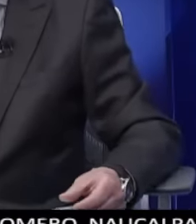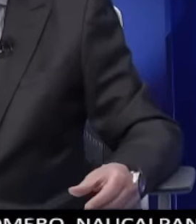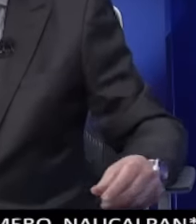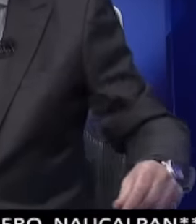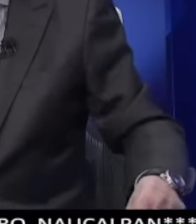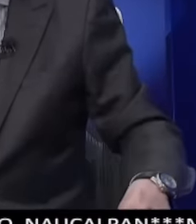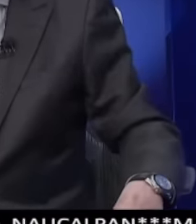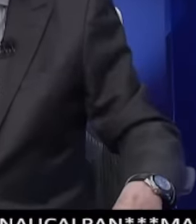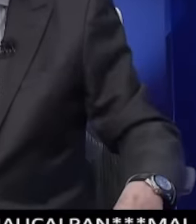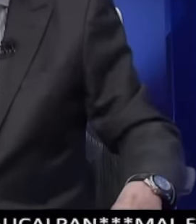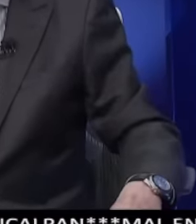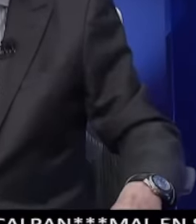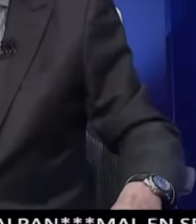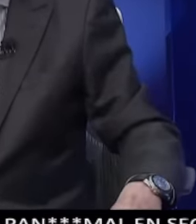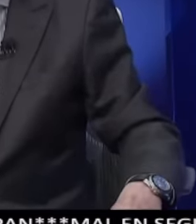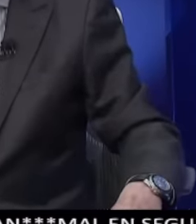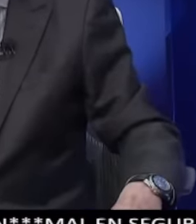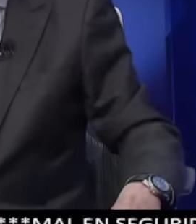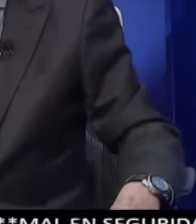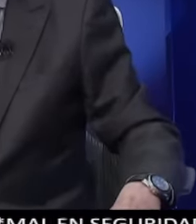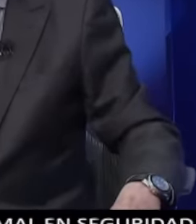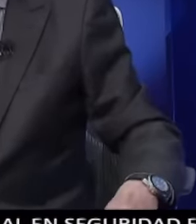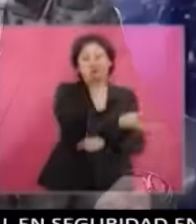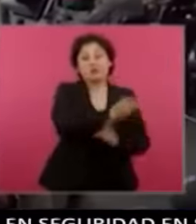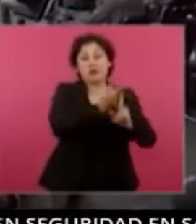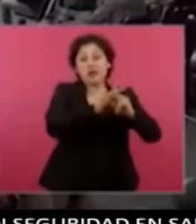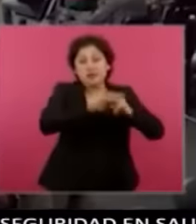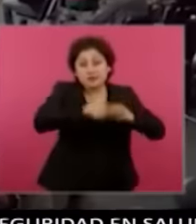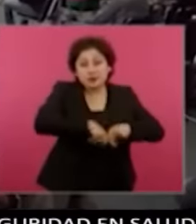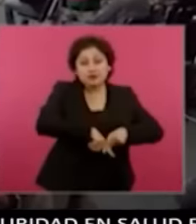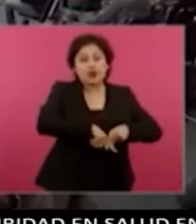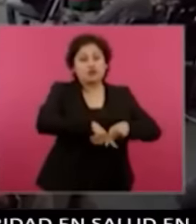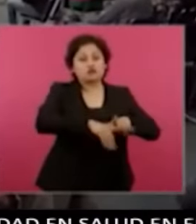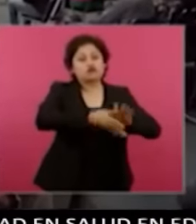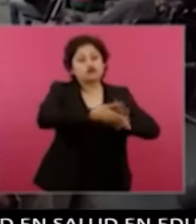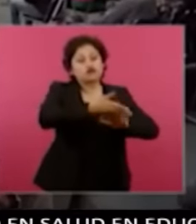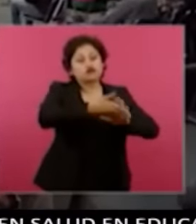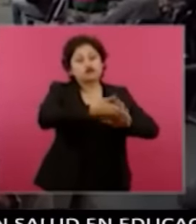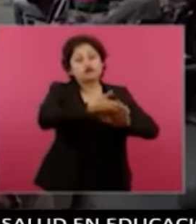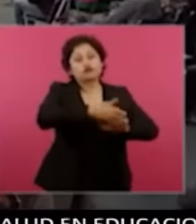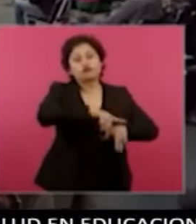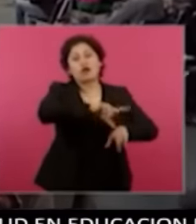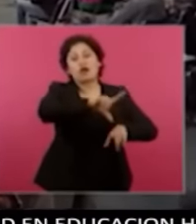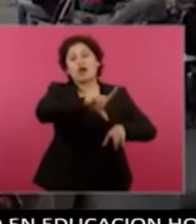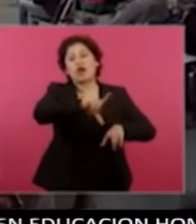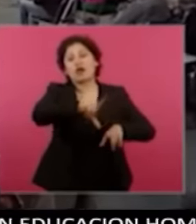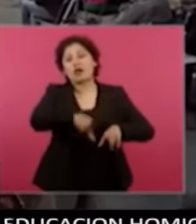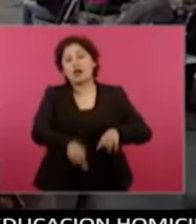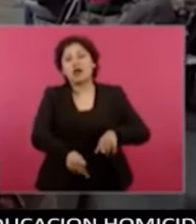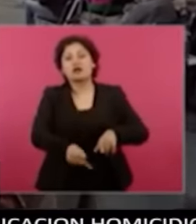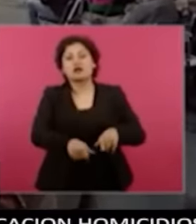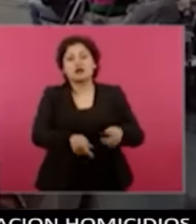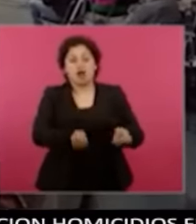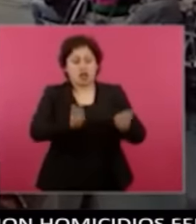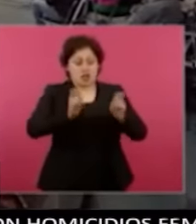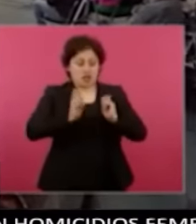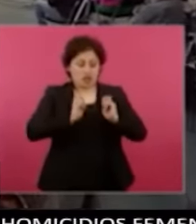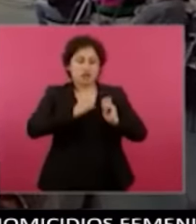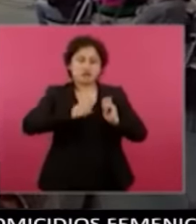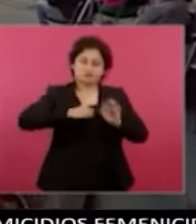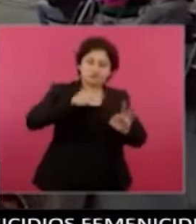género lo dijo de este modo el presidente de la república Por cierto por cierto Hoy les voy a mandar la carta al juez y al